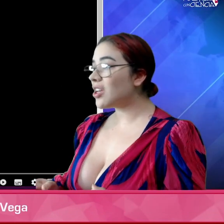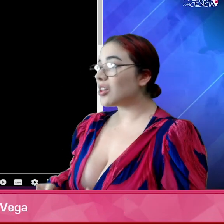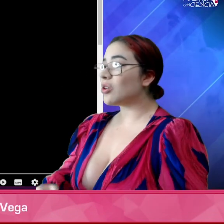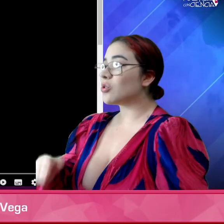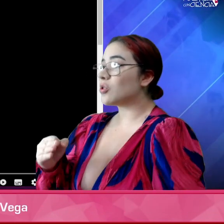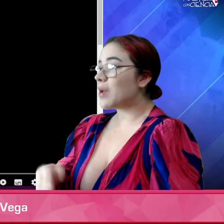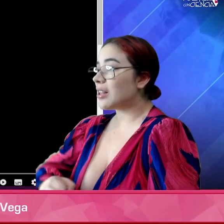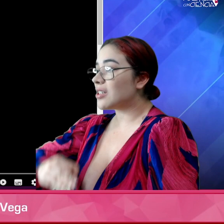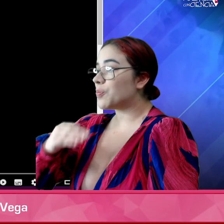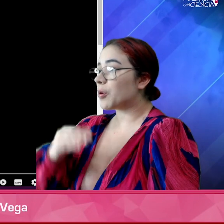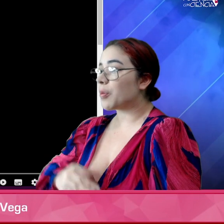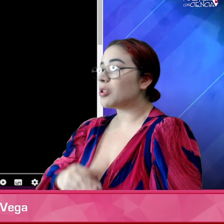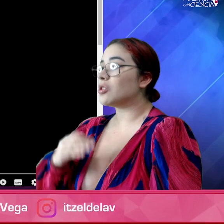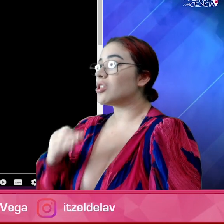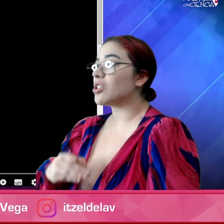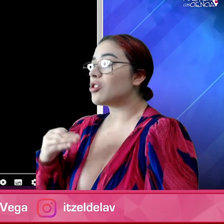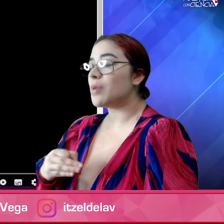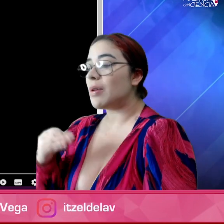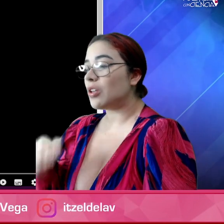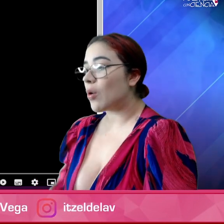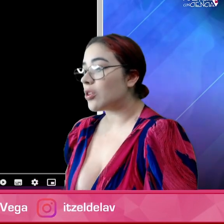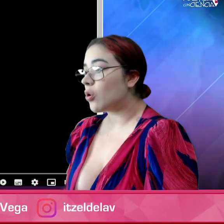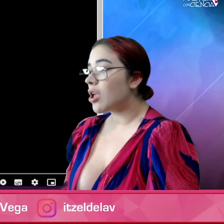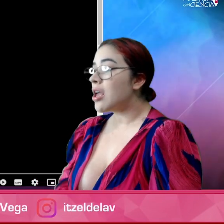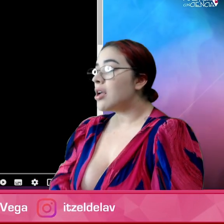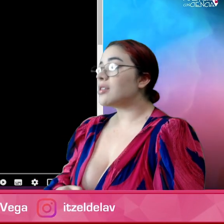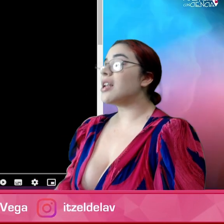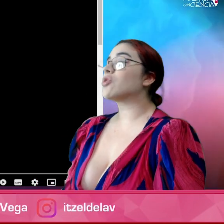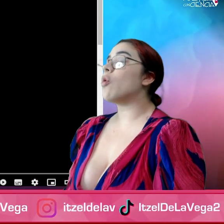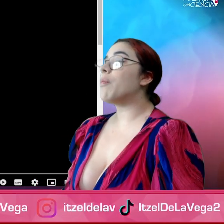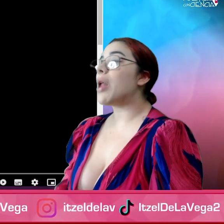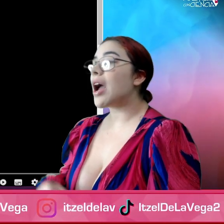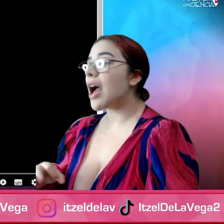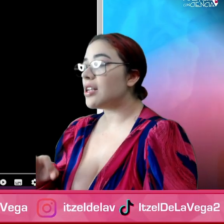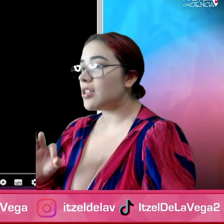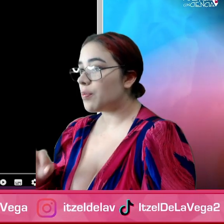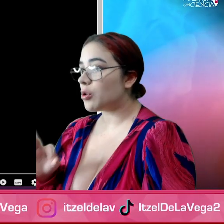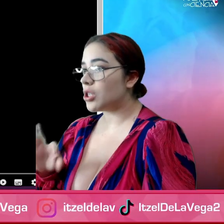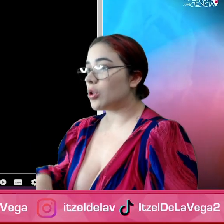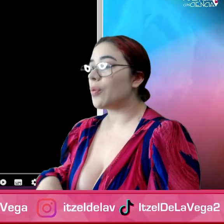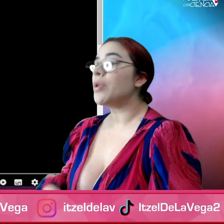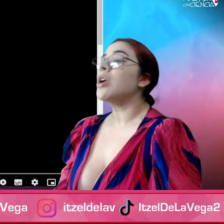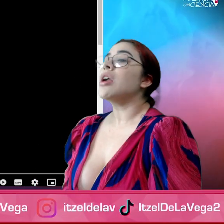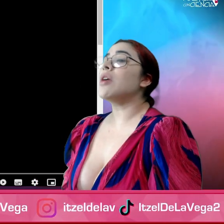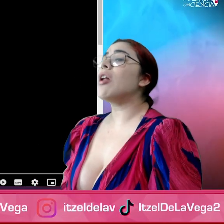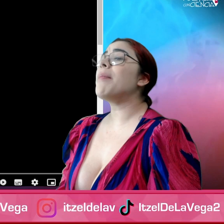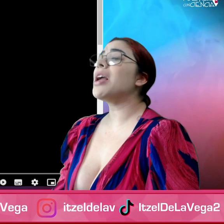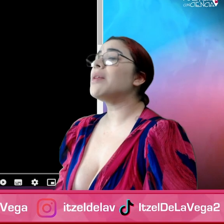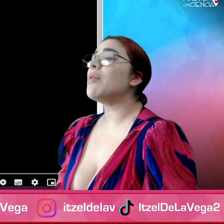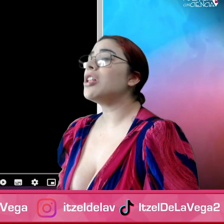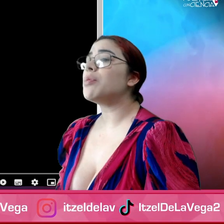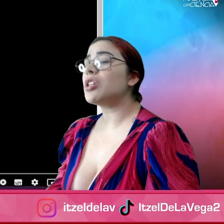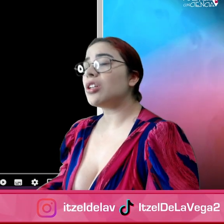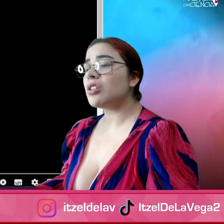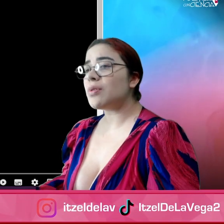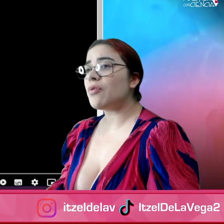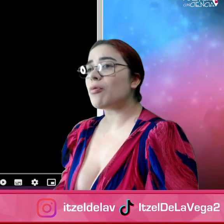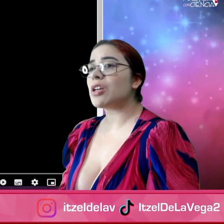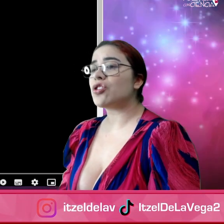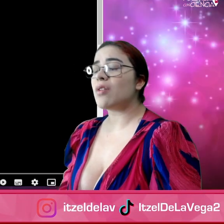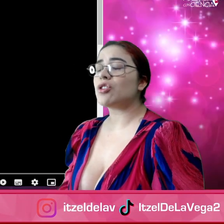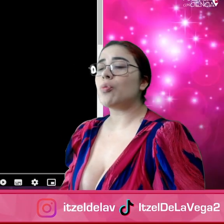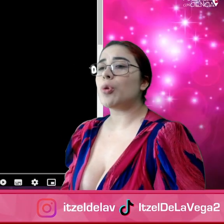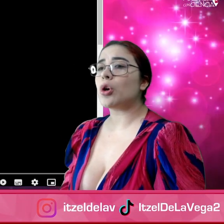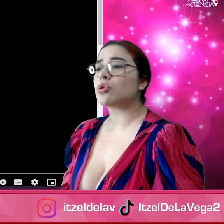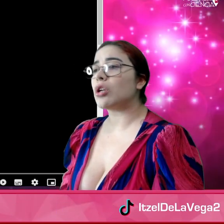año. Y que todos sus metas y propósitos de este 2024 se les cumplan al 100%. Y bueno, mi gente muy bonita, ya te dándose mi